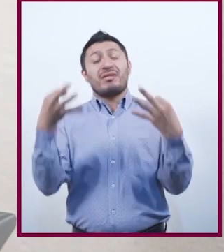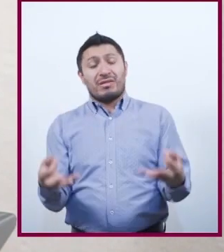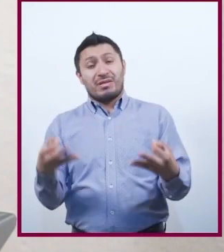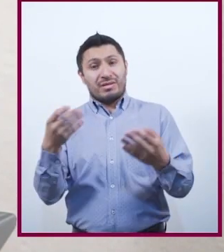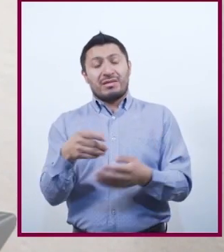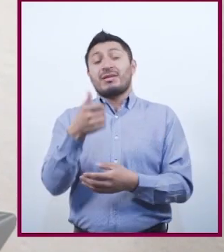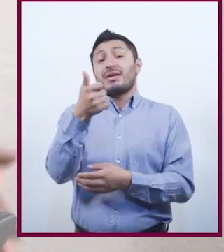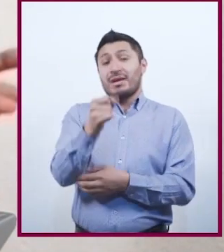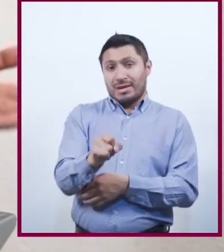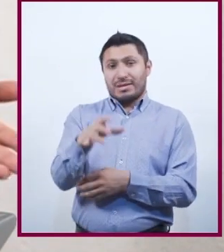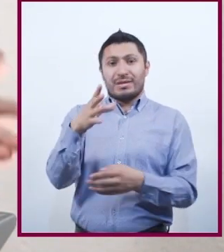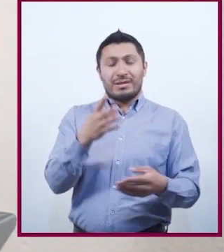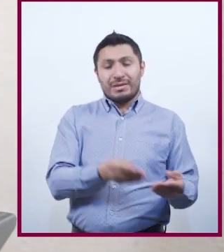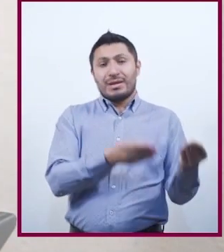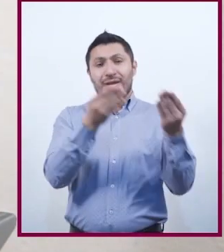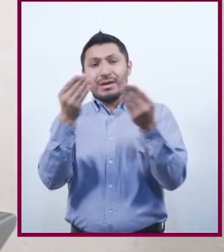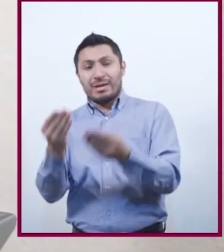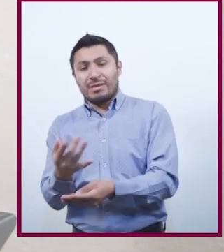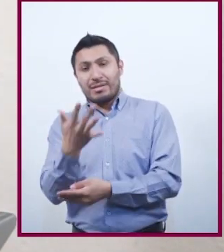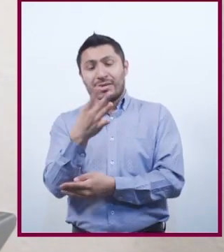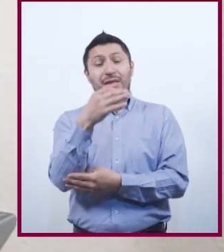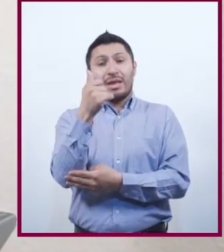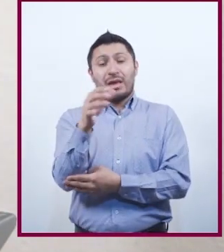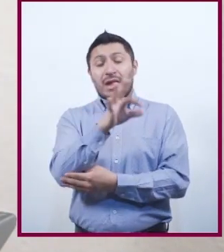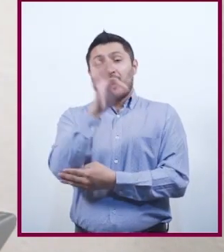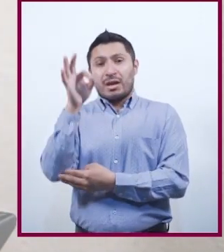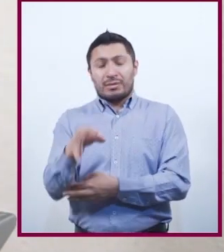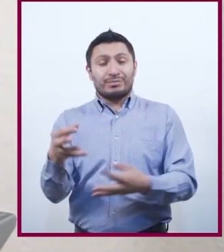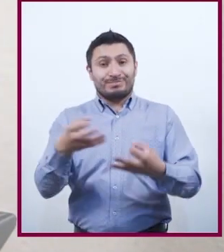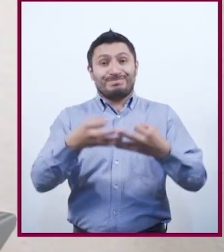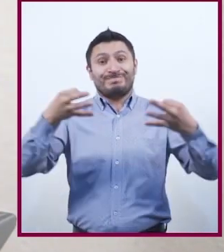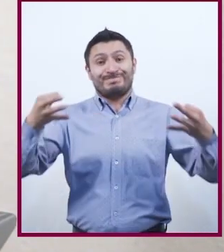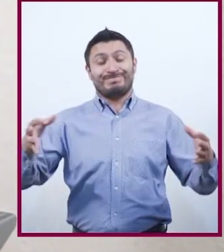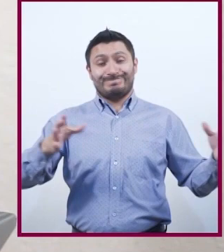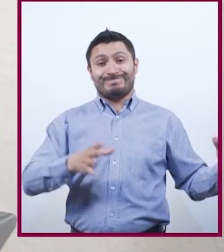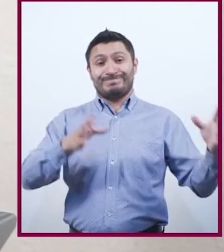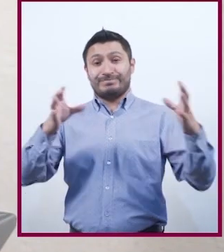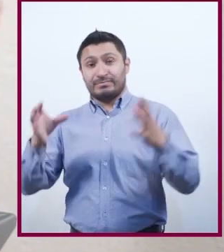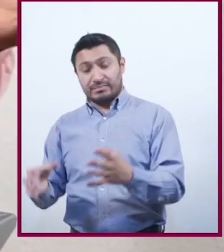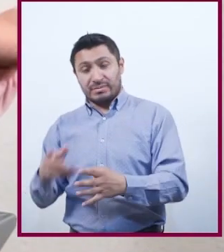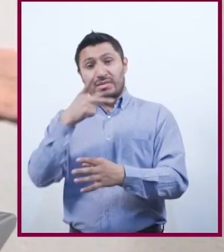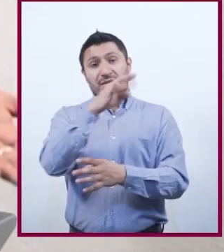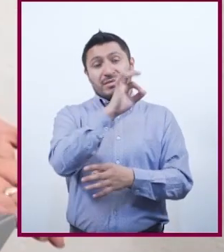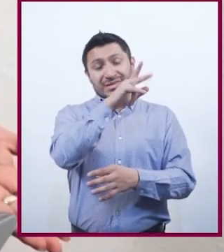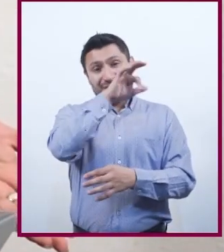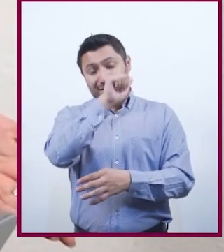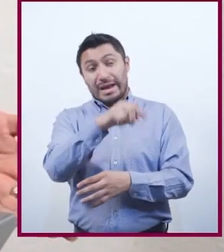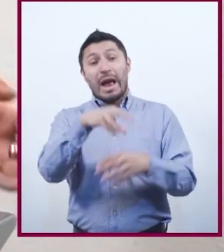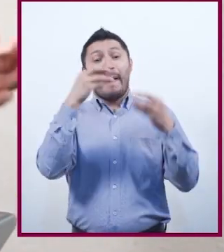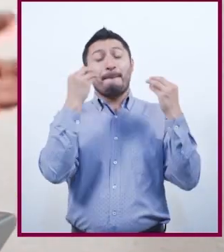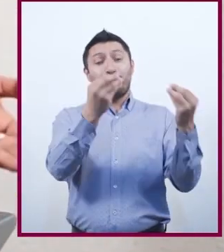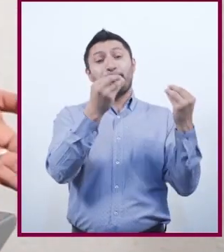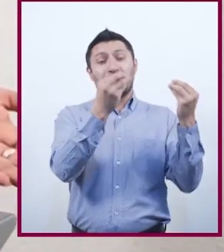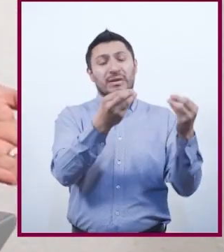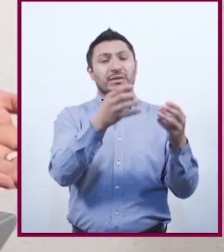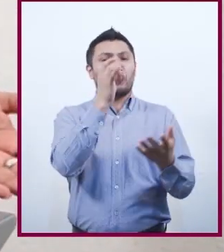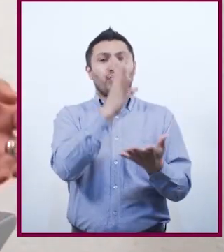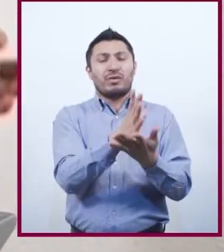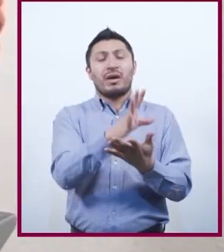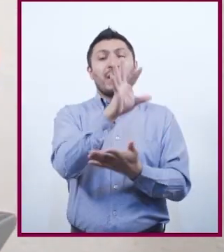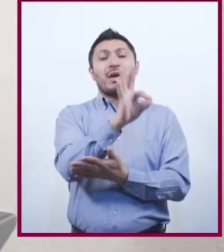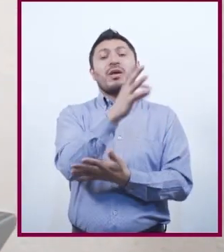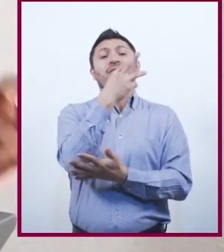de tierras. Aún así, recibieron el 56% del territorio, mientras que los palestinos, la gran